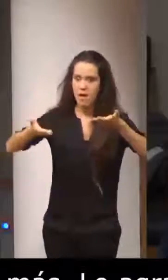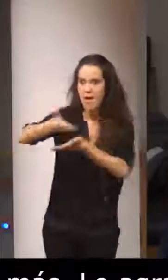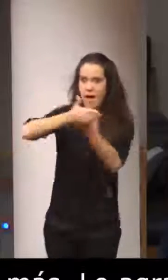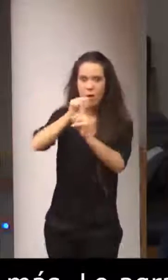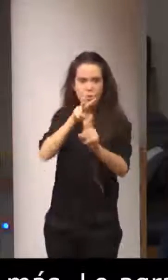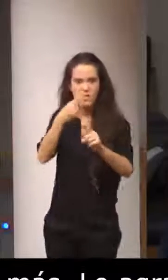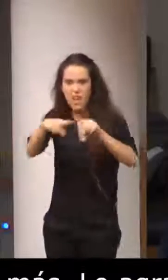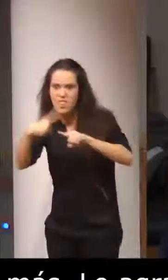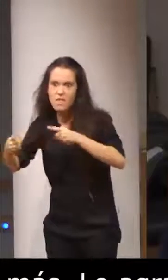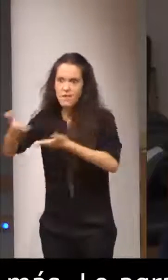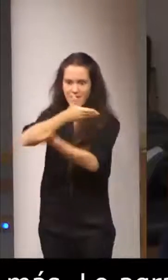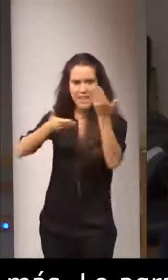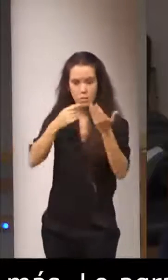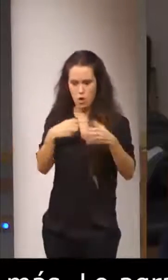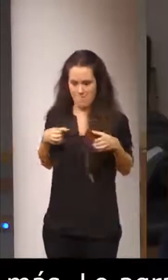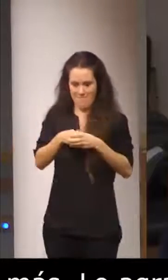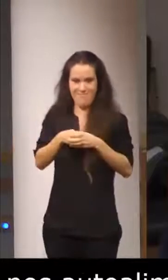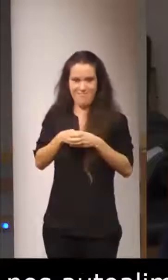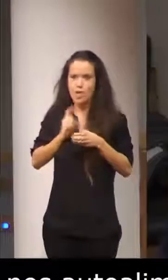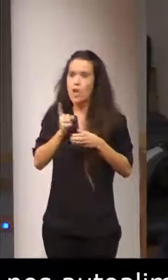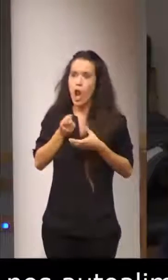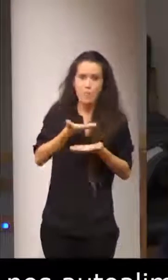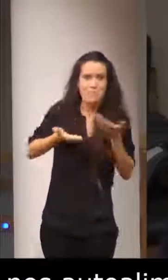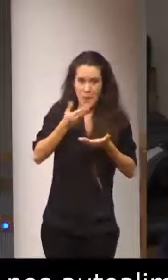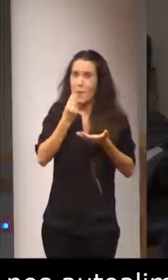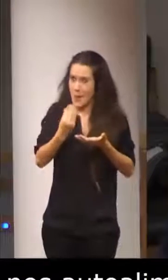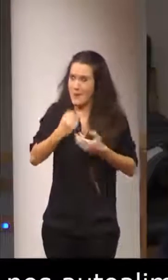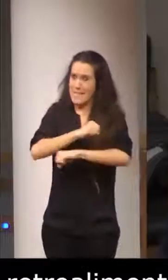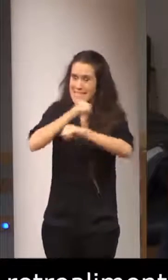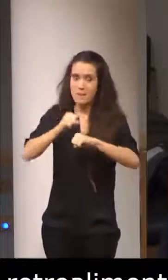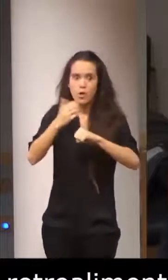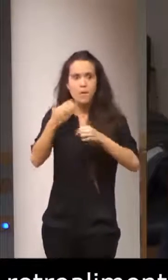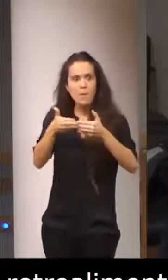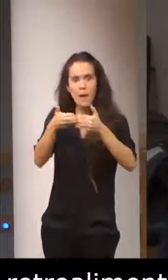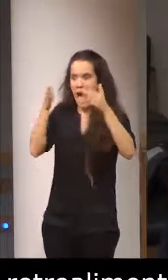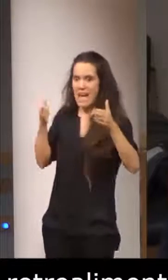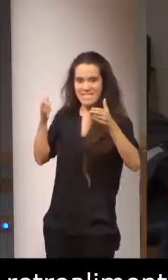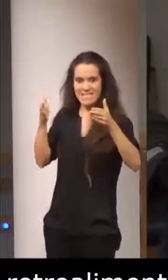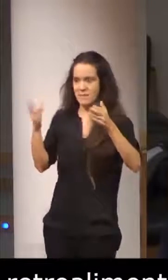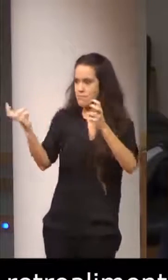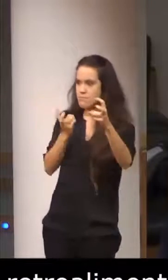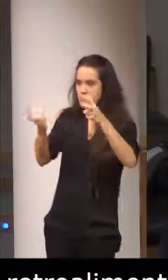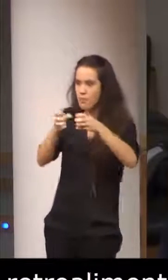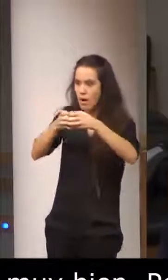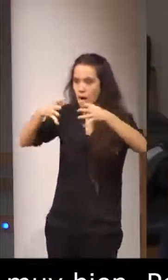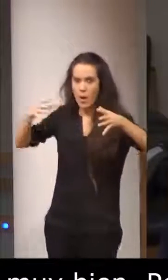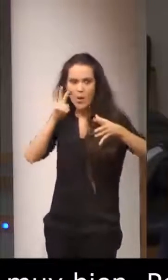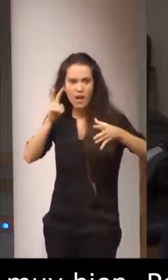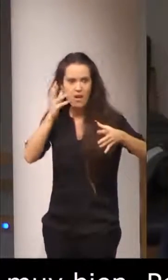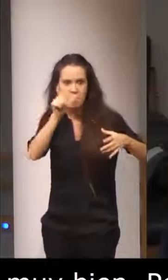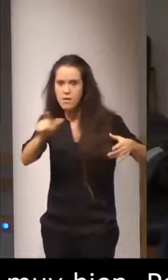recreamos está muy bien fortalecemos pero cuando hemos sido capaces de abrirnos y yo no veo veo también muchas caras